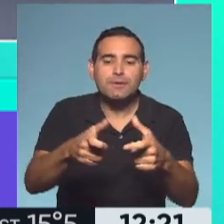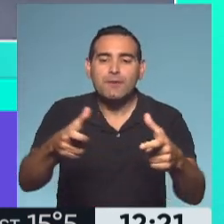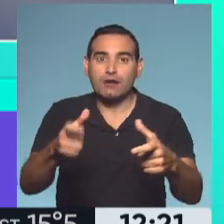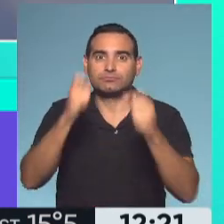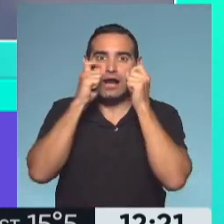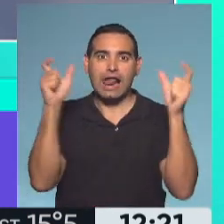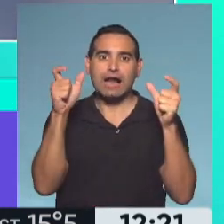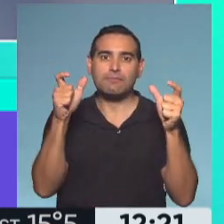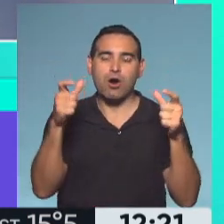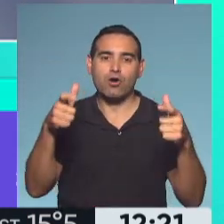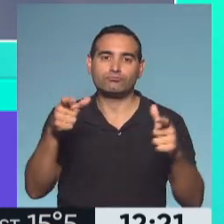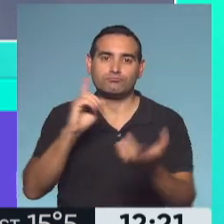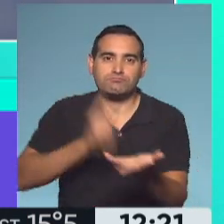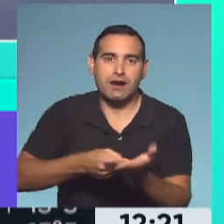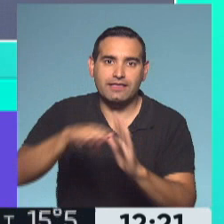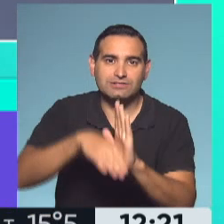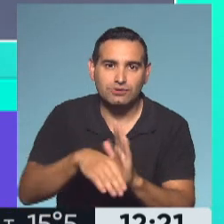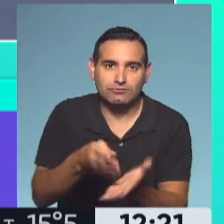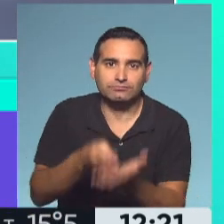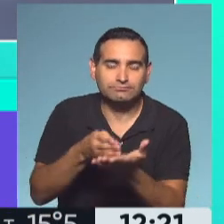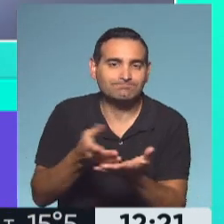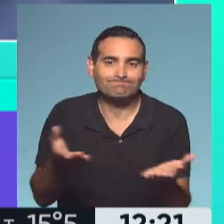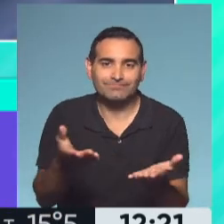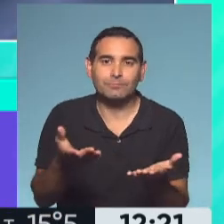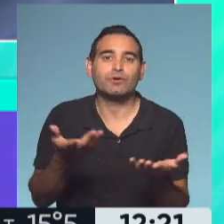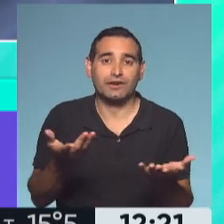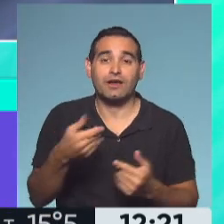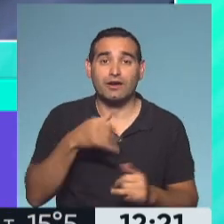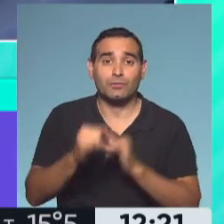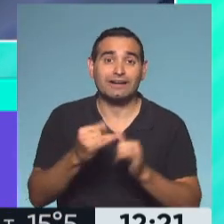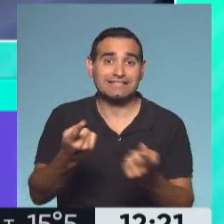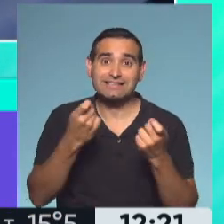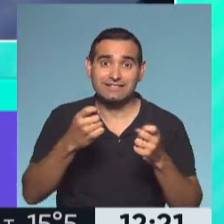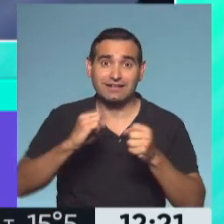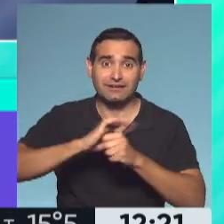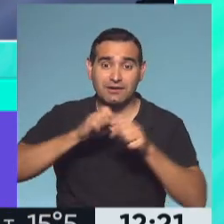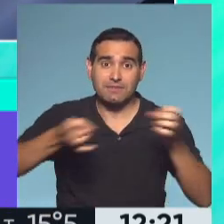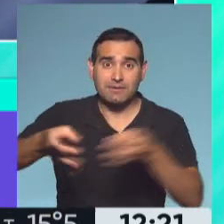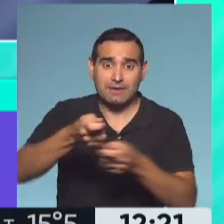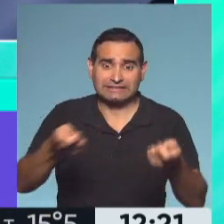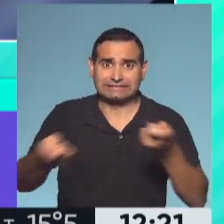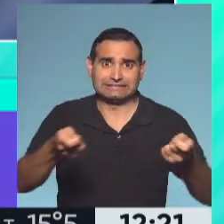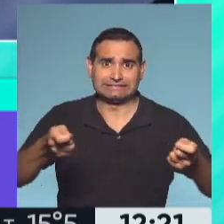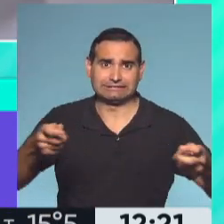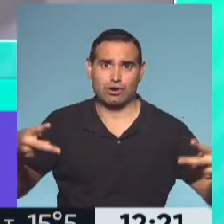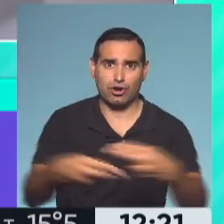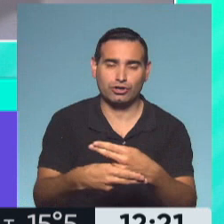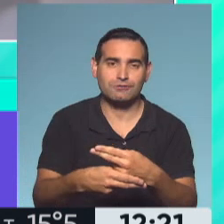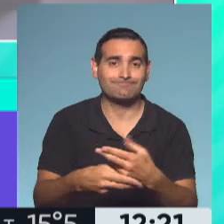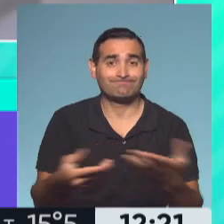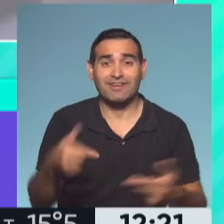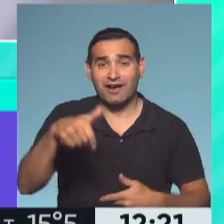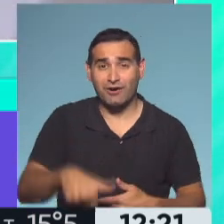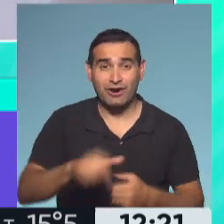poner una medida de restricción, porque estamos hablando de cómo podemos hacer para contener la transmisión de este virus. Y lamentablemente las